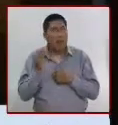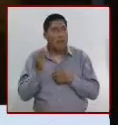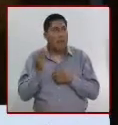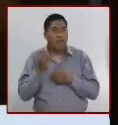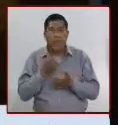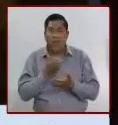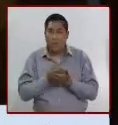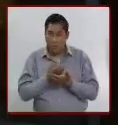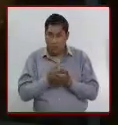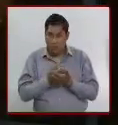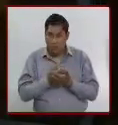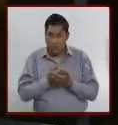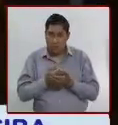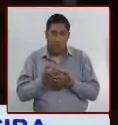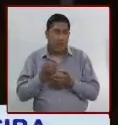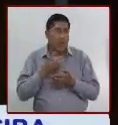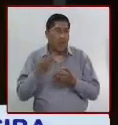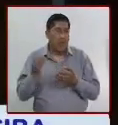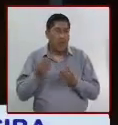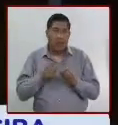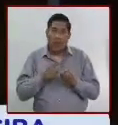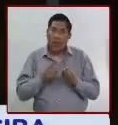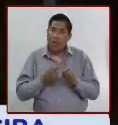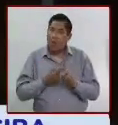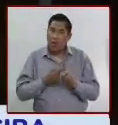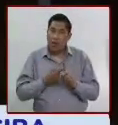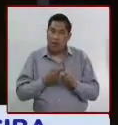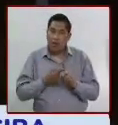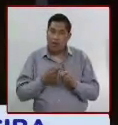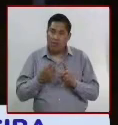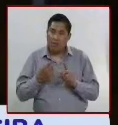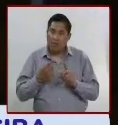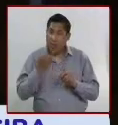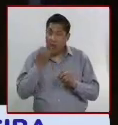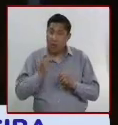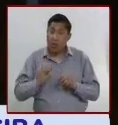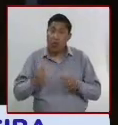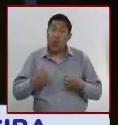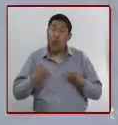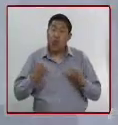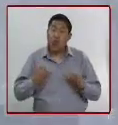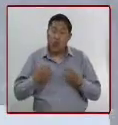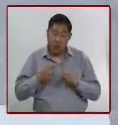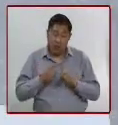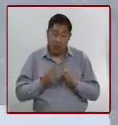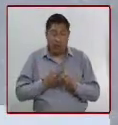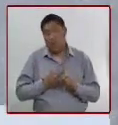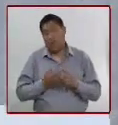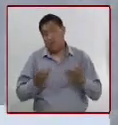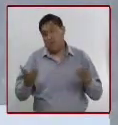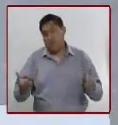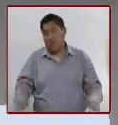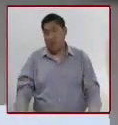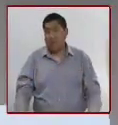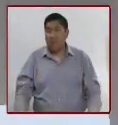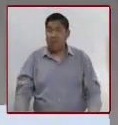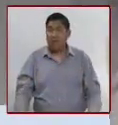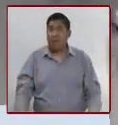también económico, y también los embarazos no deseados en los menores, en los adolescentes.